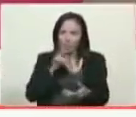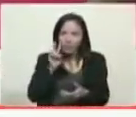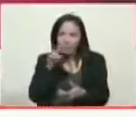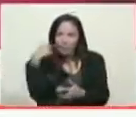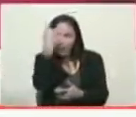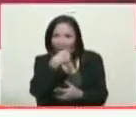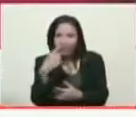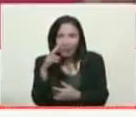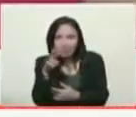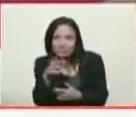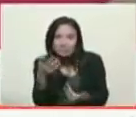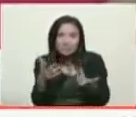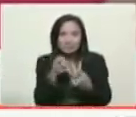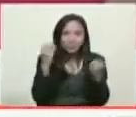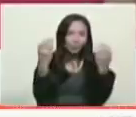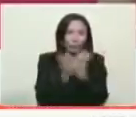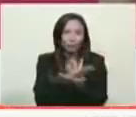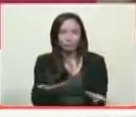conozcan.